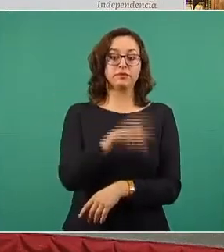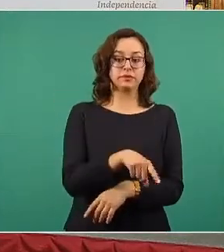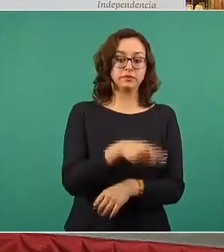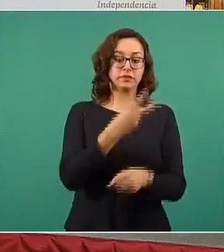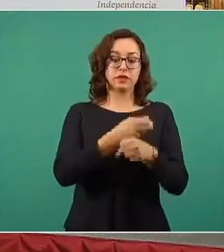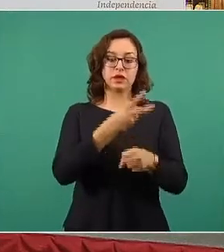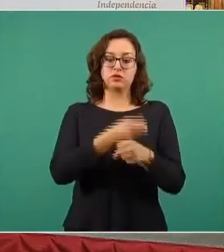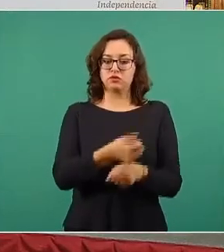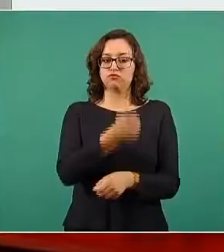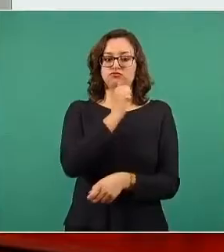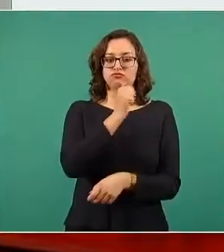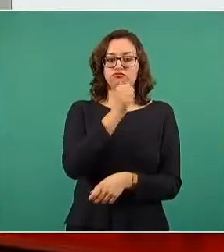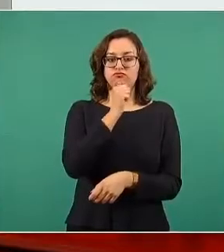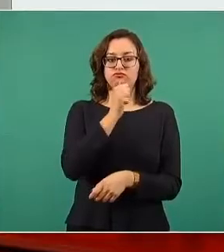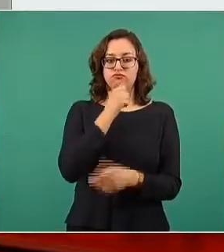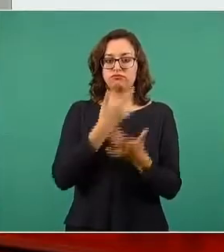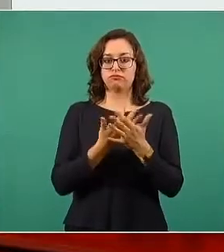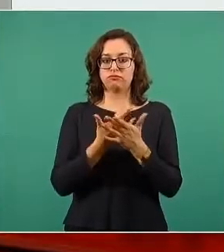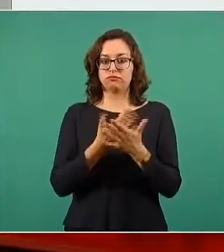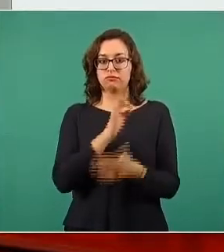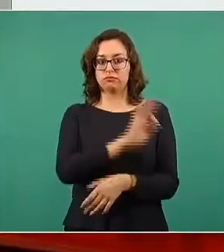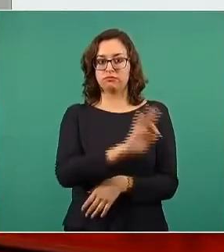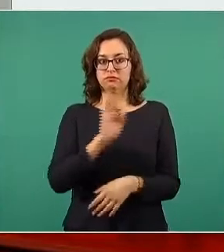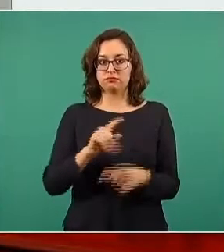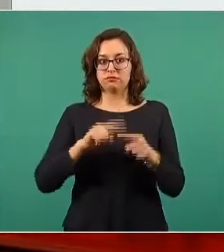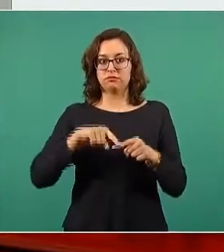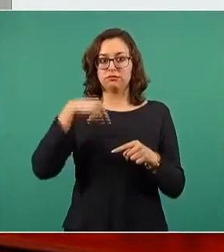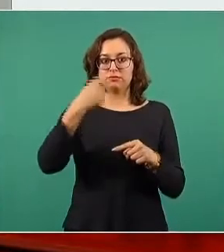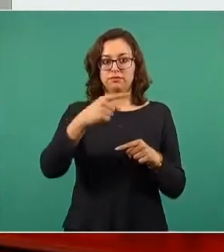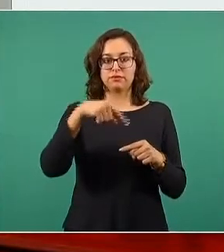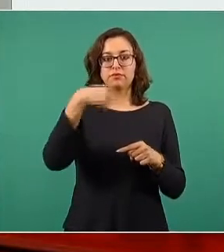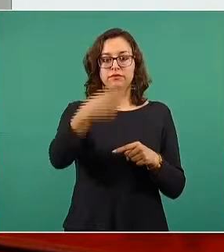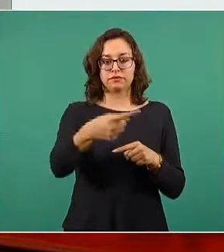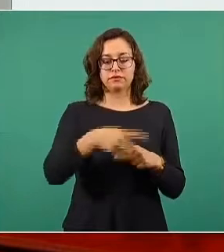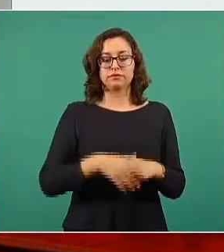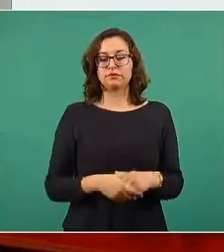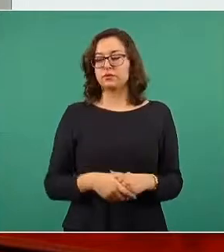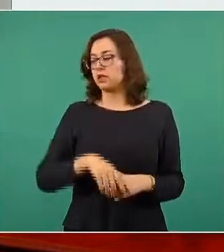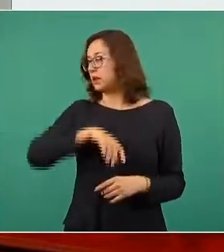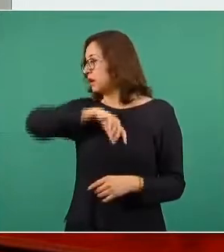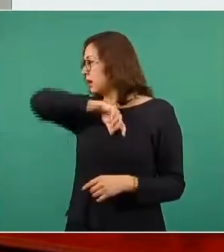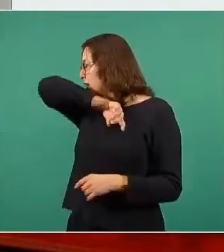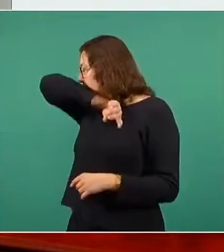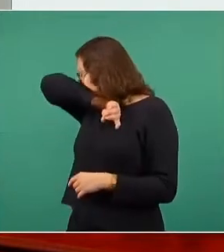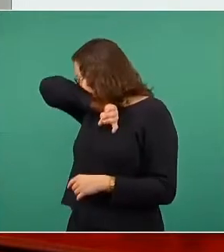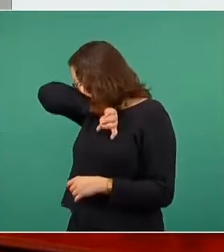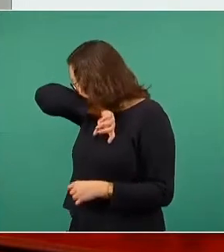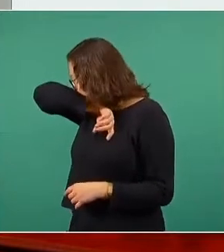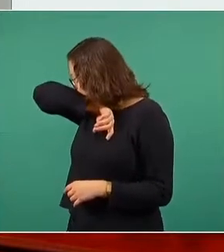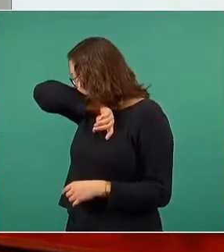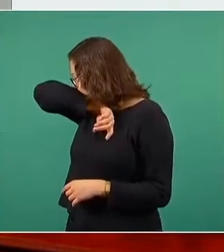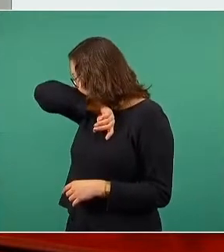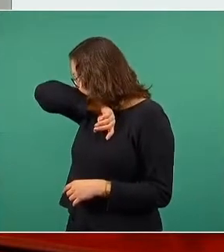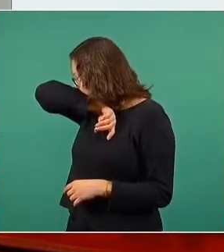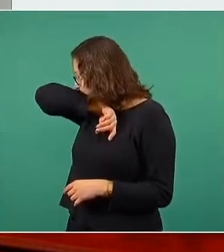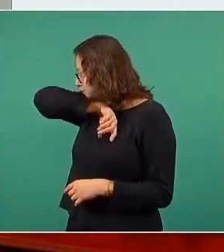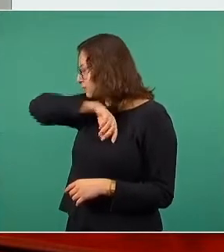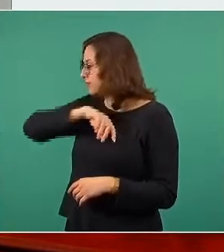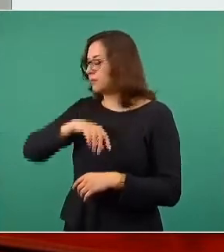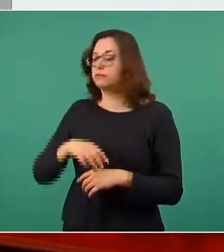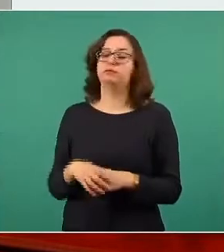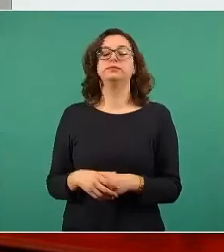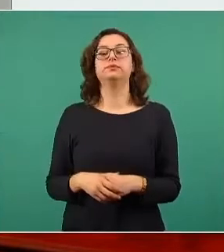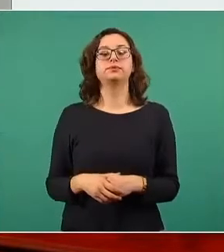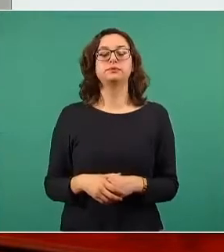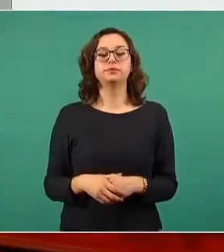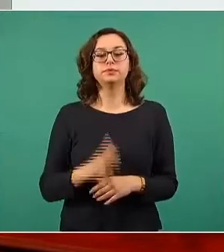que vayamos aumentando la velocidad de vacunación, porque serán esquemas nuevos. Mientras que este número depende de cuál es la vacuna que